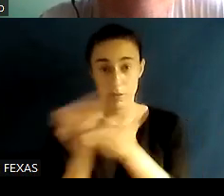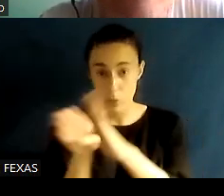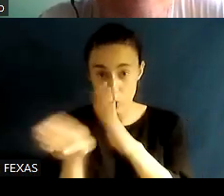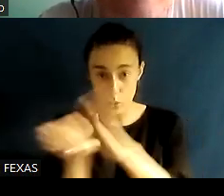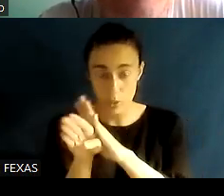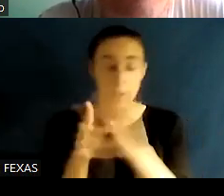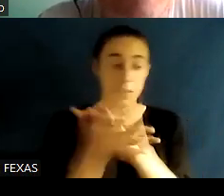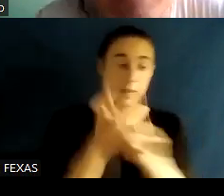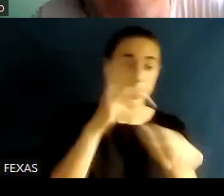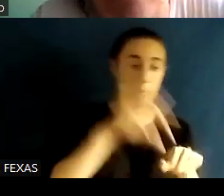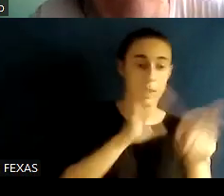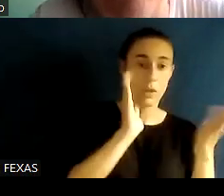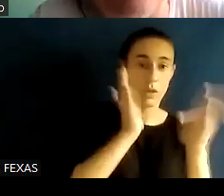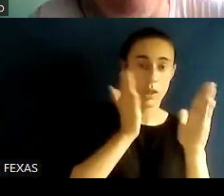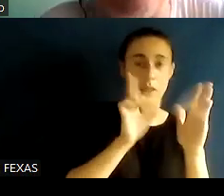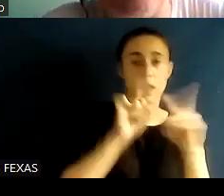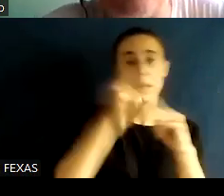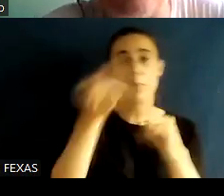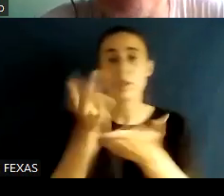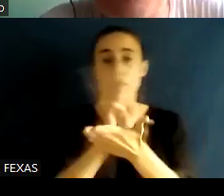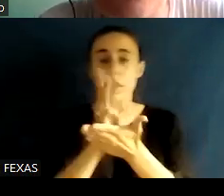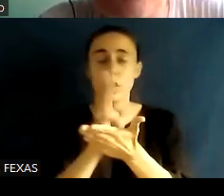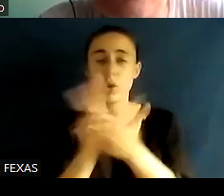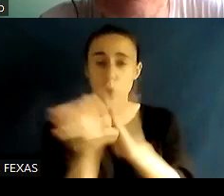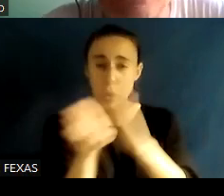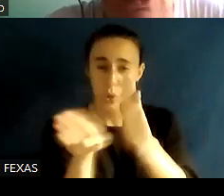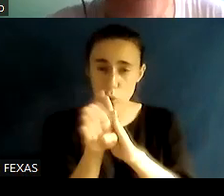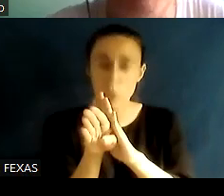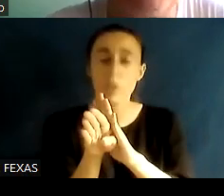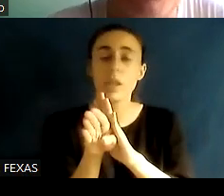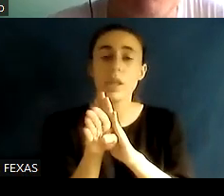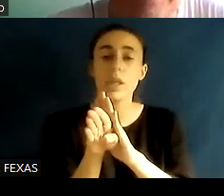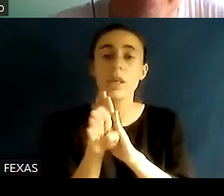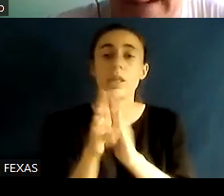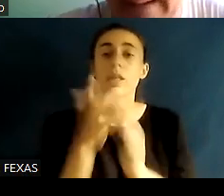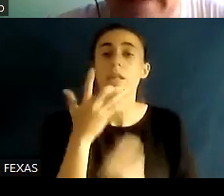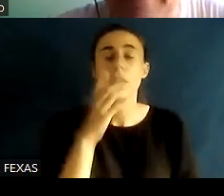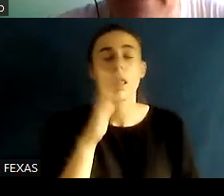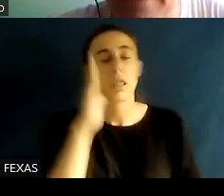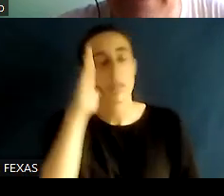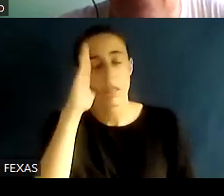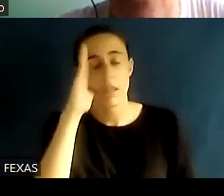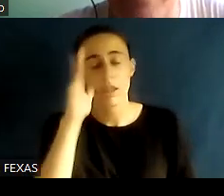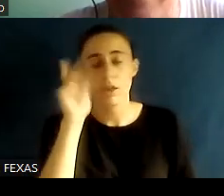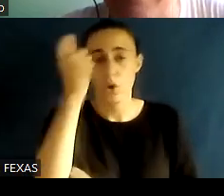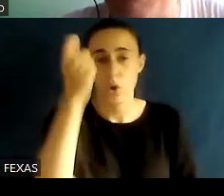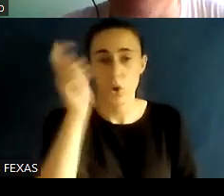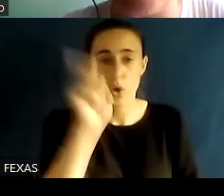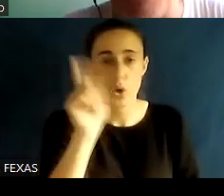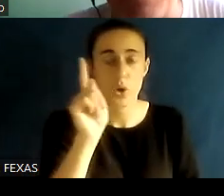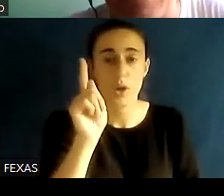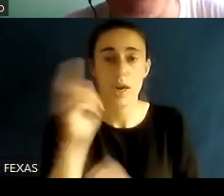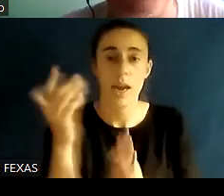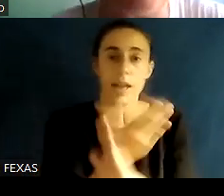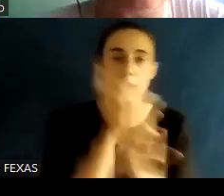higiénico-dietéticas en relación con el sueño, si no conseguimos dormir pese a realizar alguna actividad